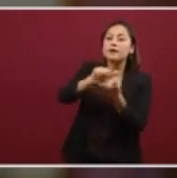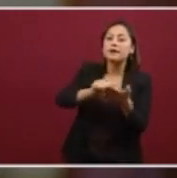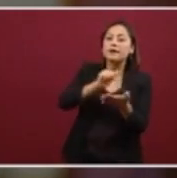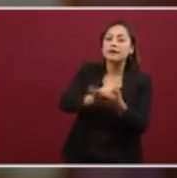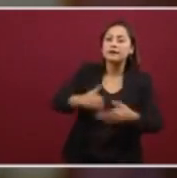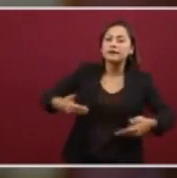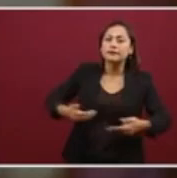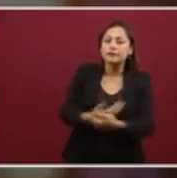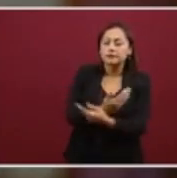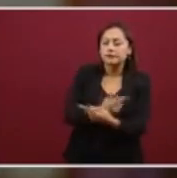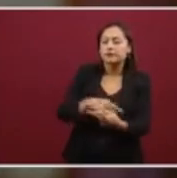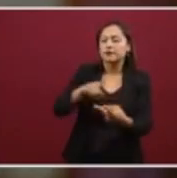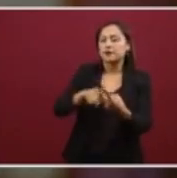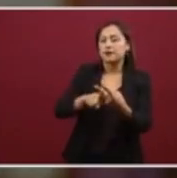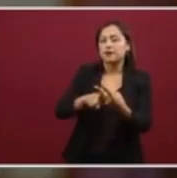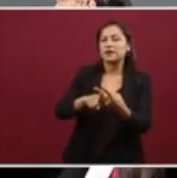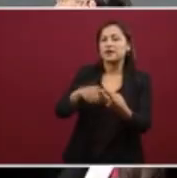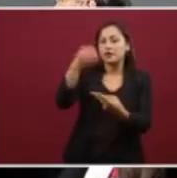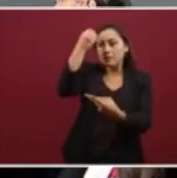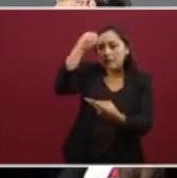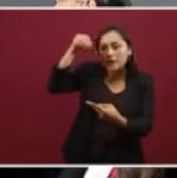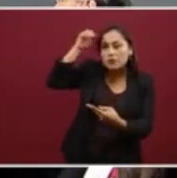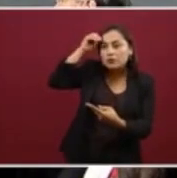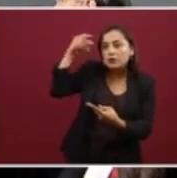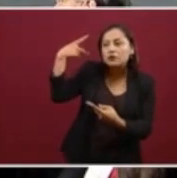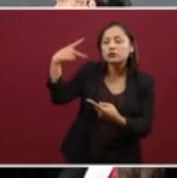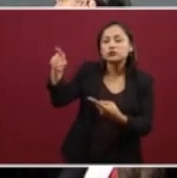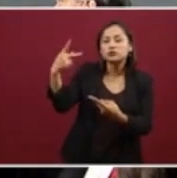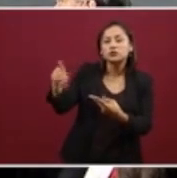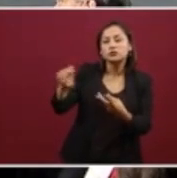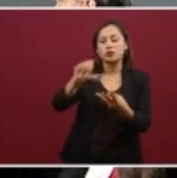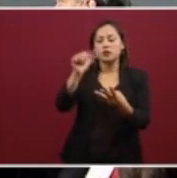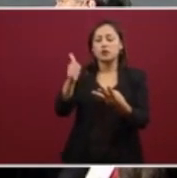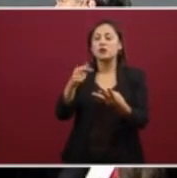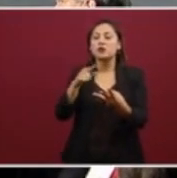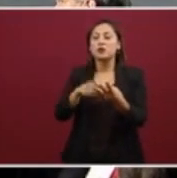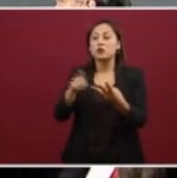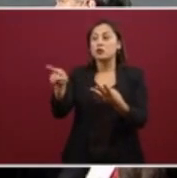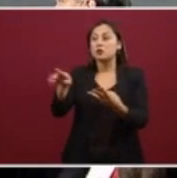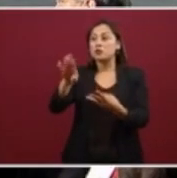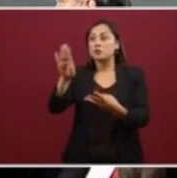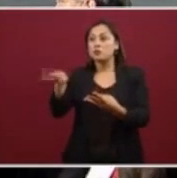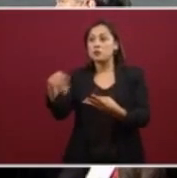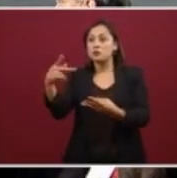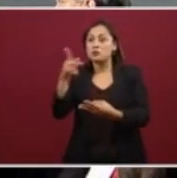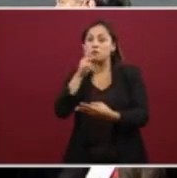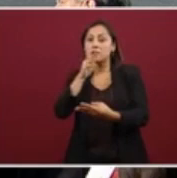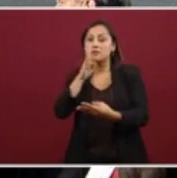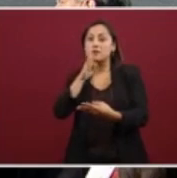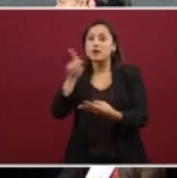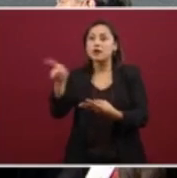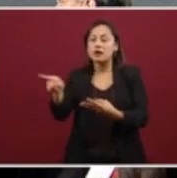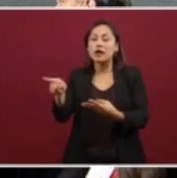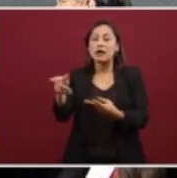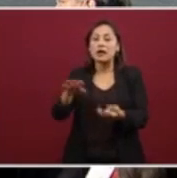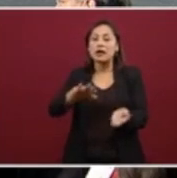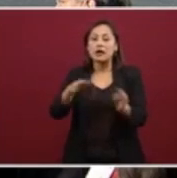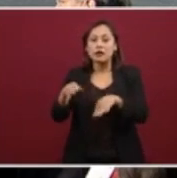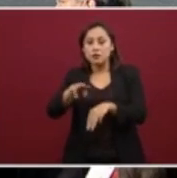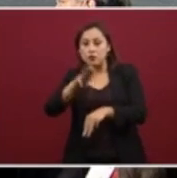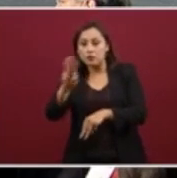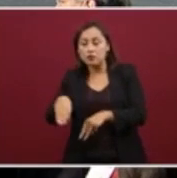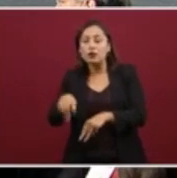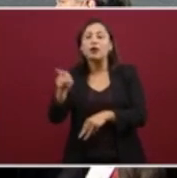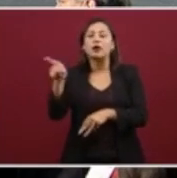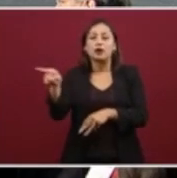interesante, la acta de defunción. Cuando estas personas, si bien les fueron registrados en tiempo y forma, pero